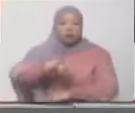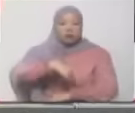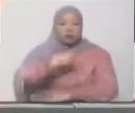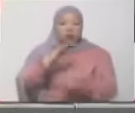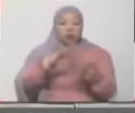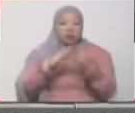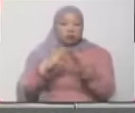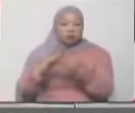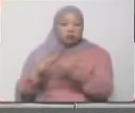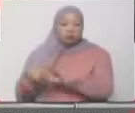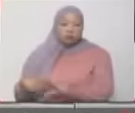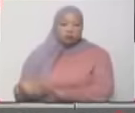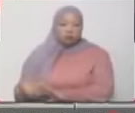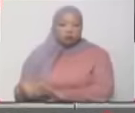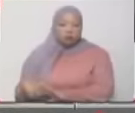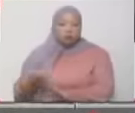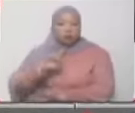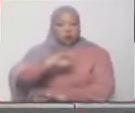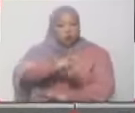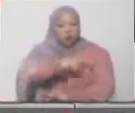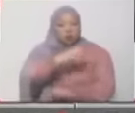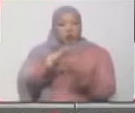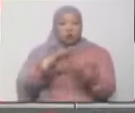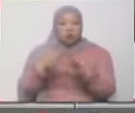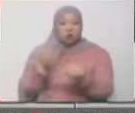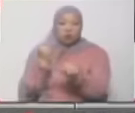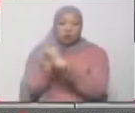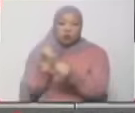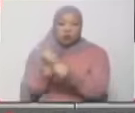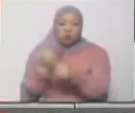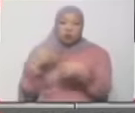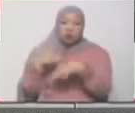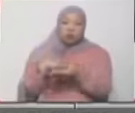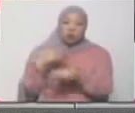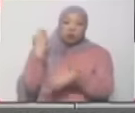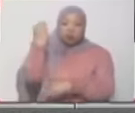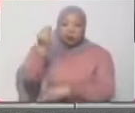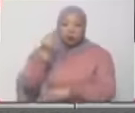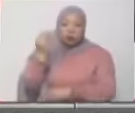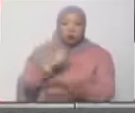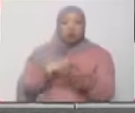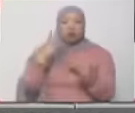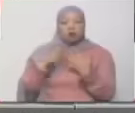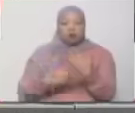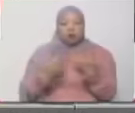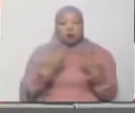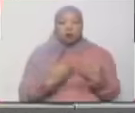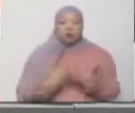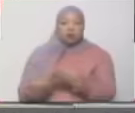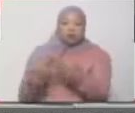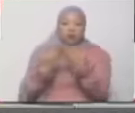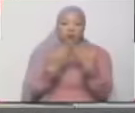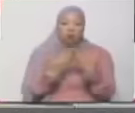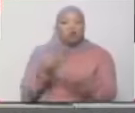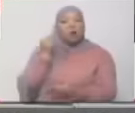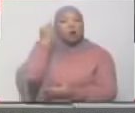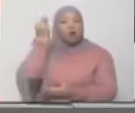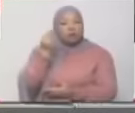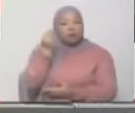Comunas. Y la Universidad de las Comunas tiene que tener, hay que revisar los programas de estudio, los pensums de